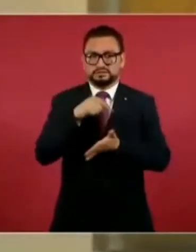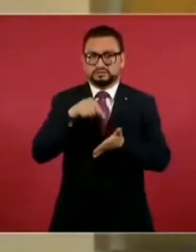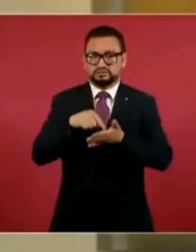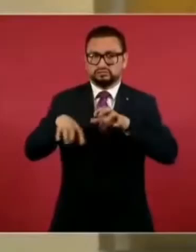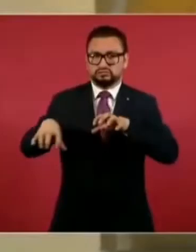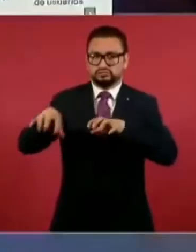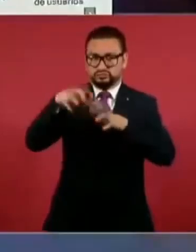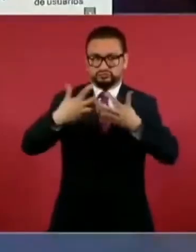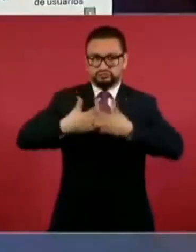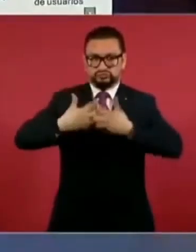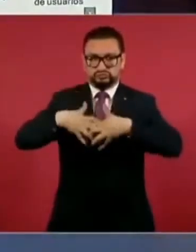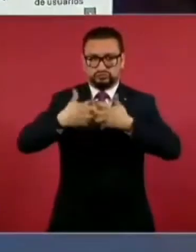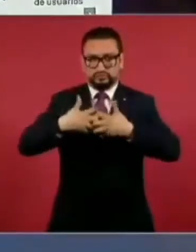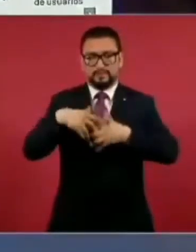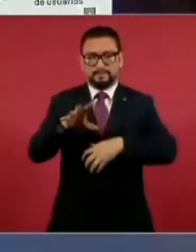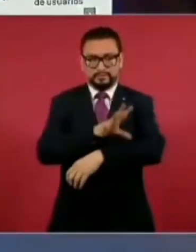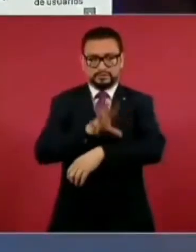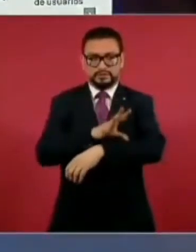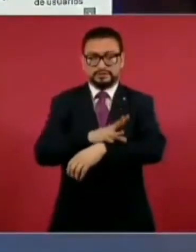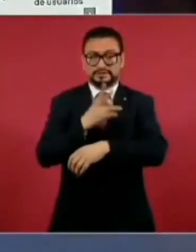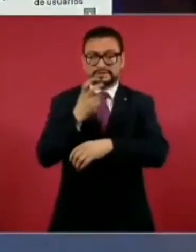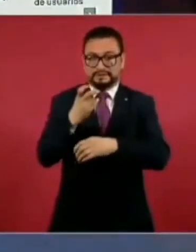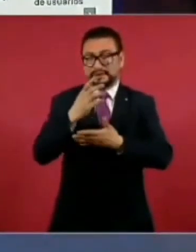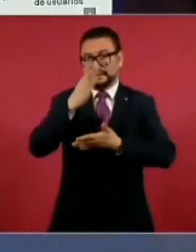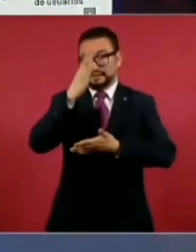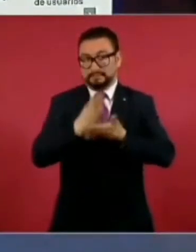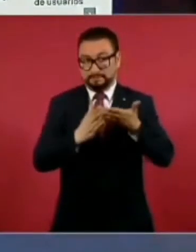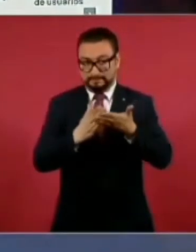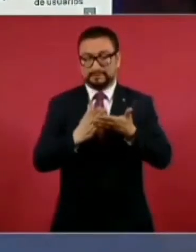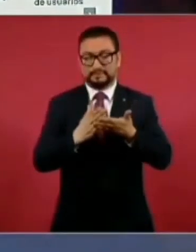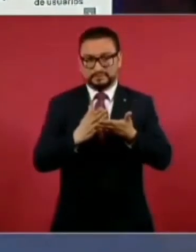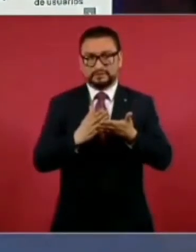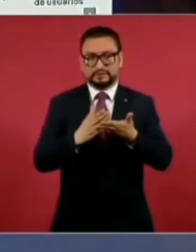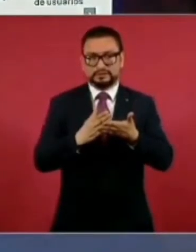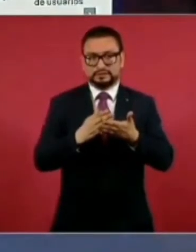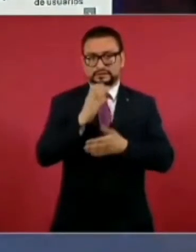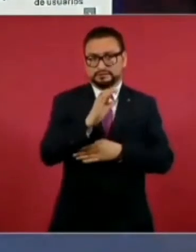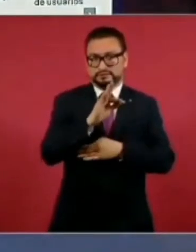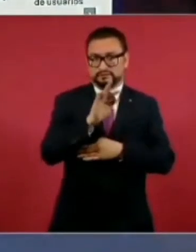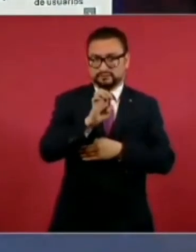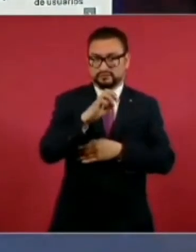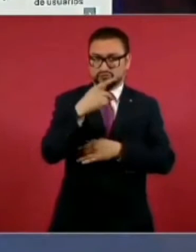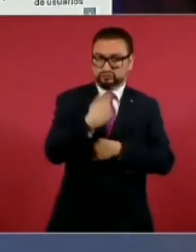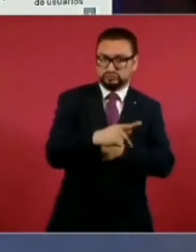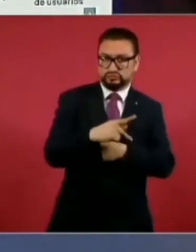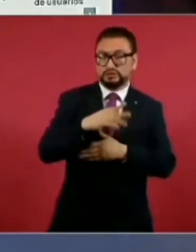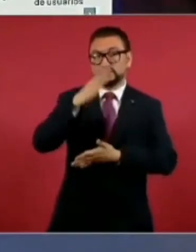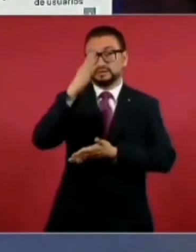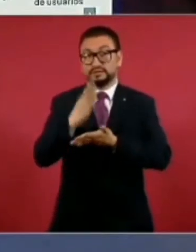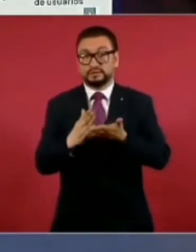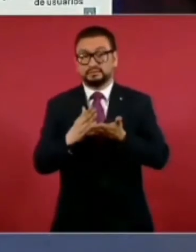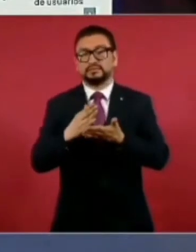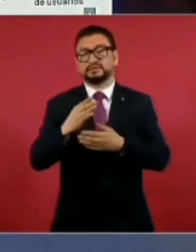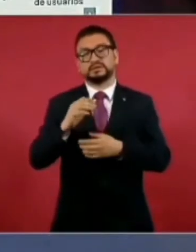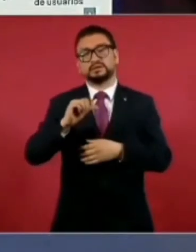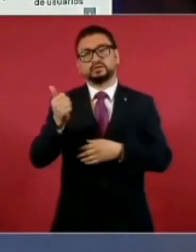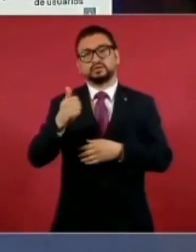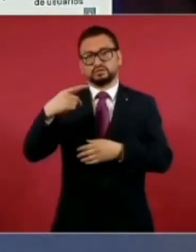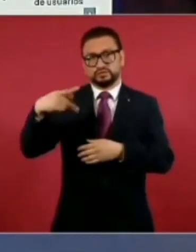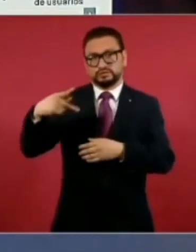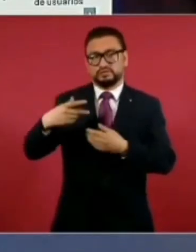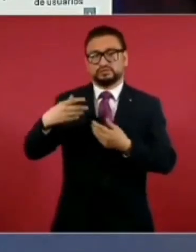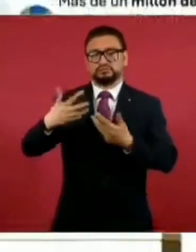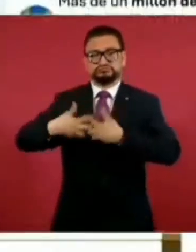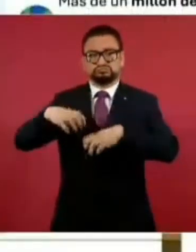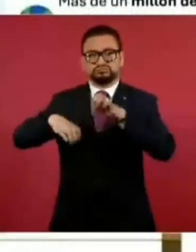generadoras. De estas, la mitad de la capacidad es de la CFE y la otra mitad es generación de